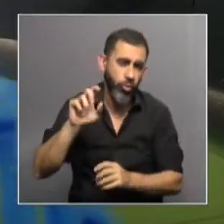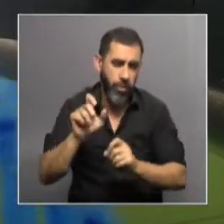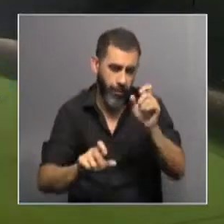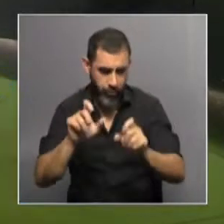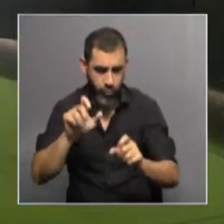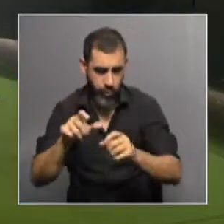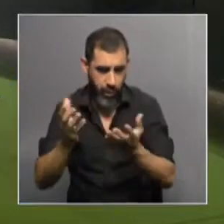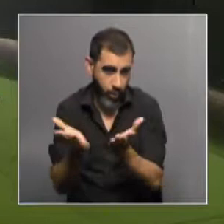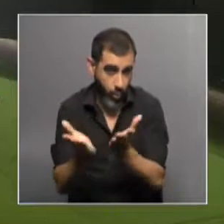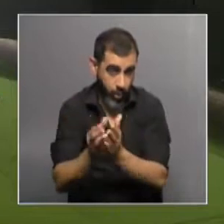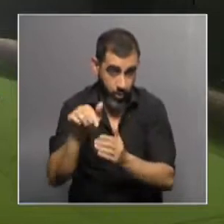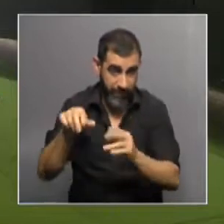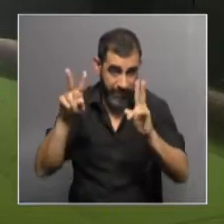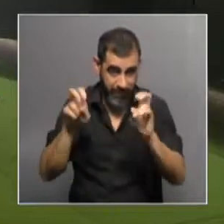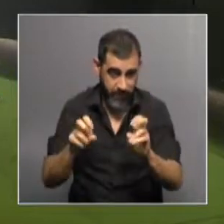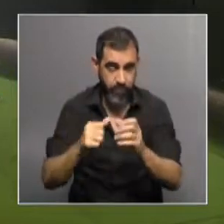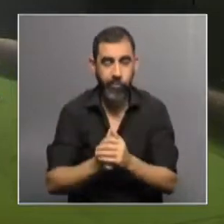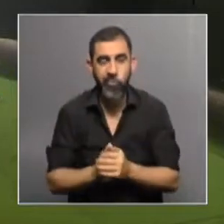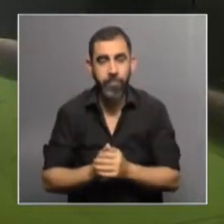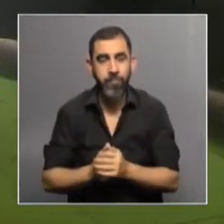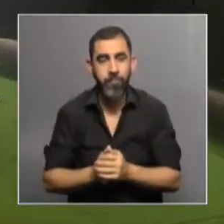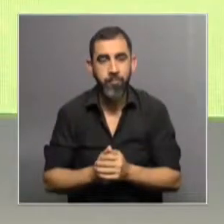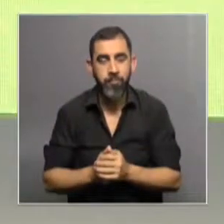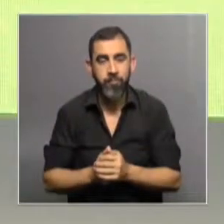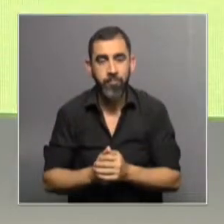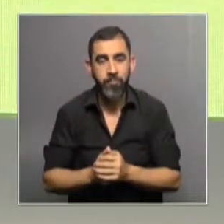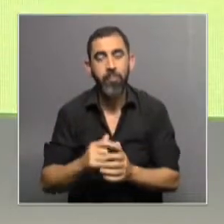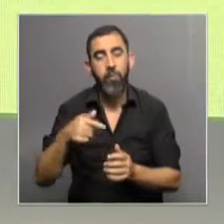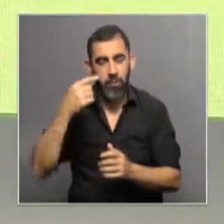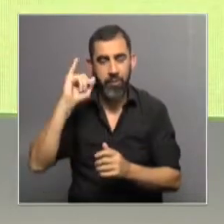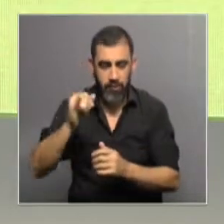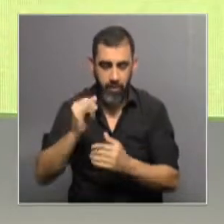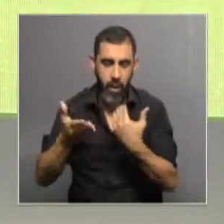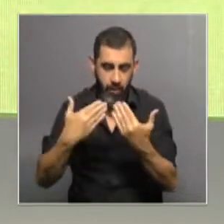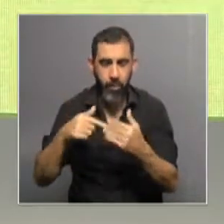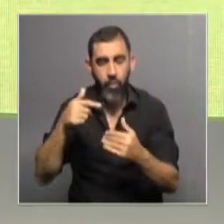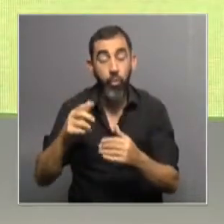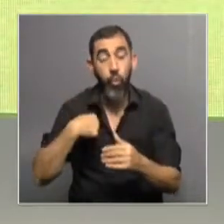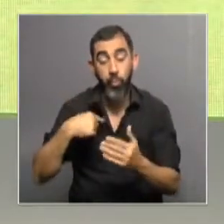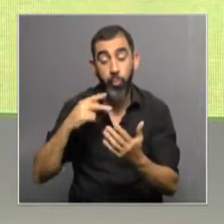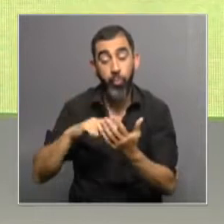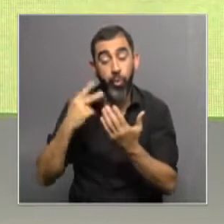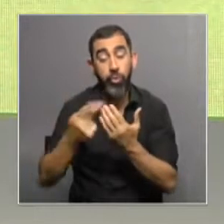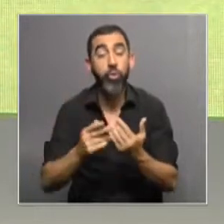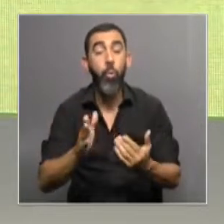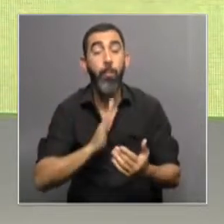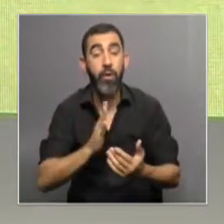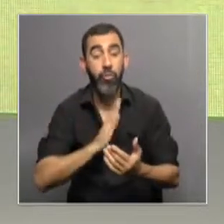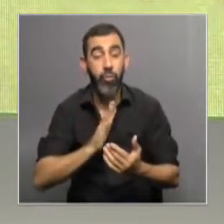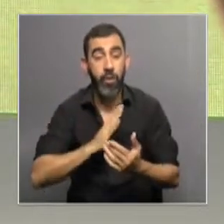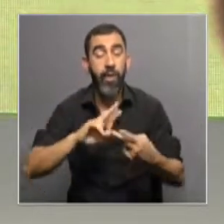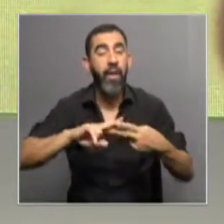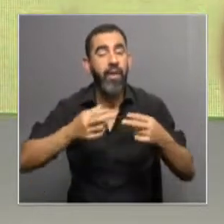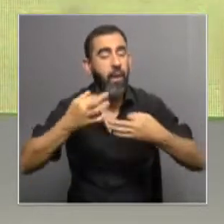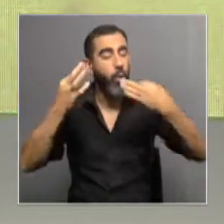Pero lo que sí, realmente, después, más adelante lo vamos a conversar, de un proyecto personal que tengo, que se llama Genética a la dosis